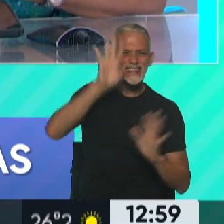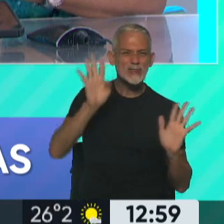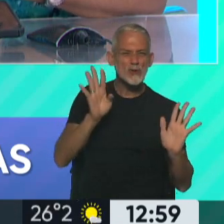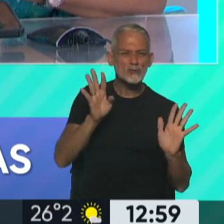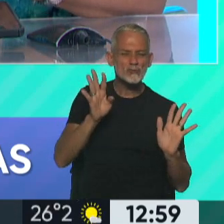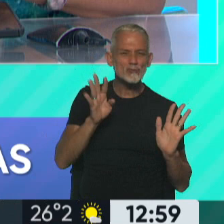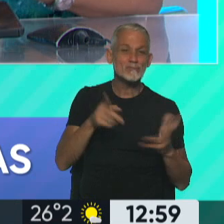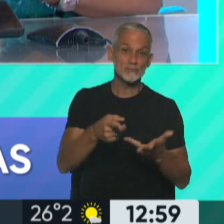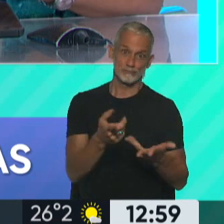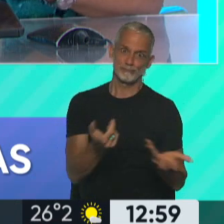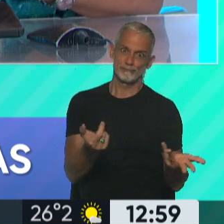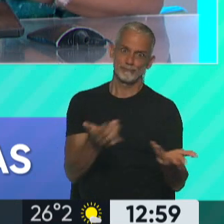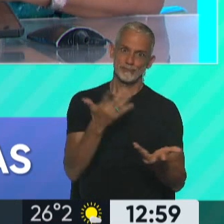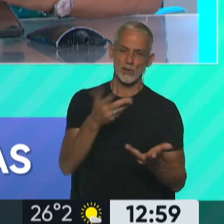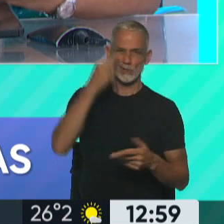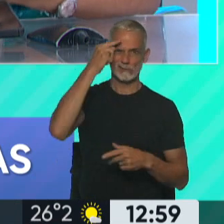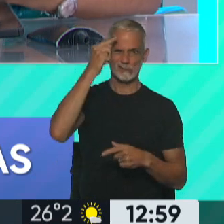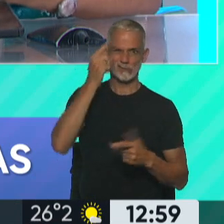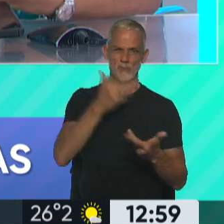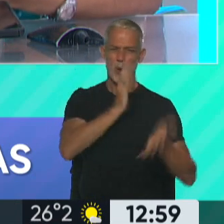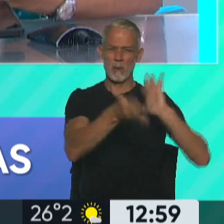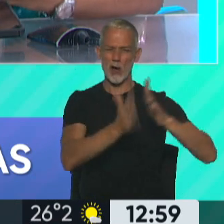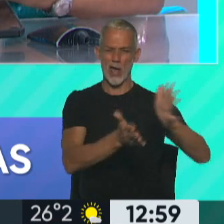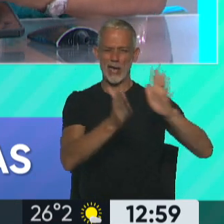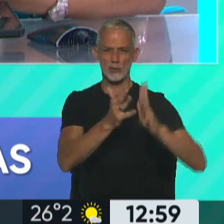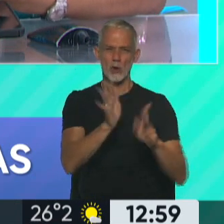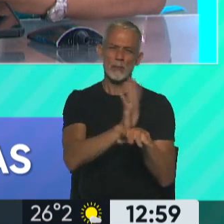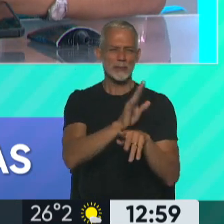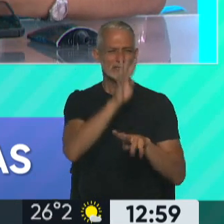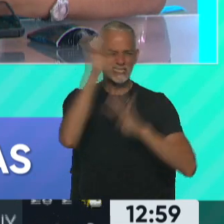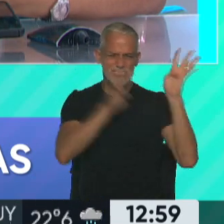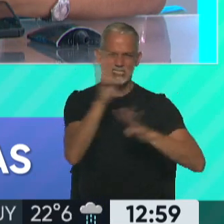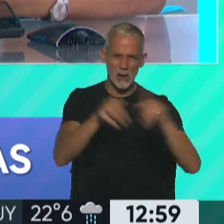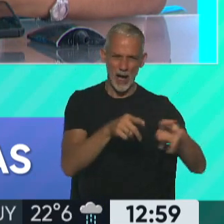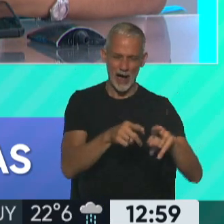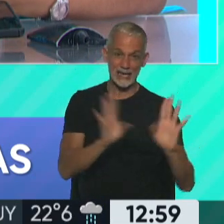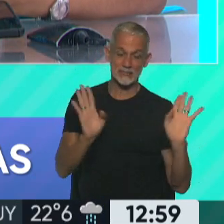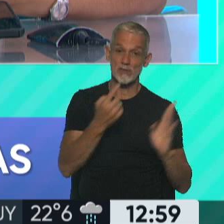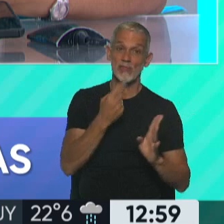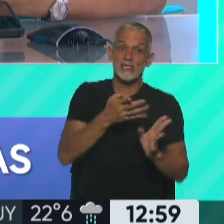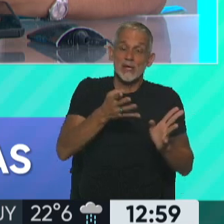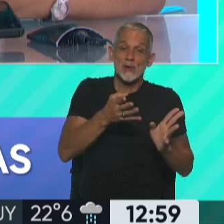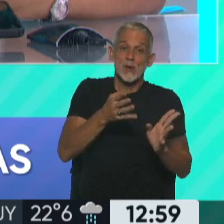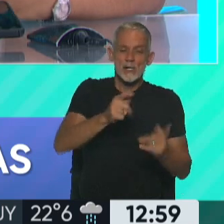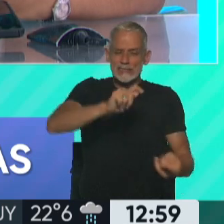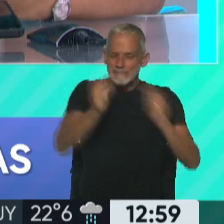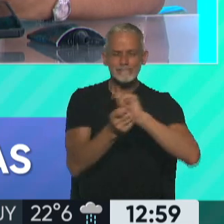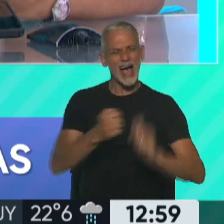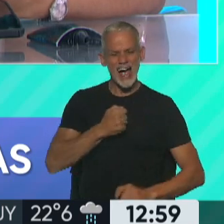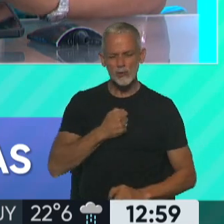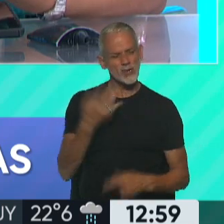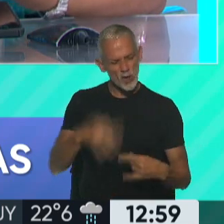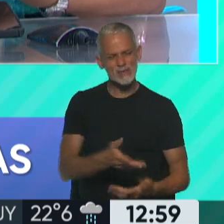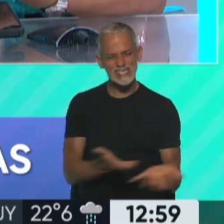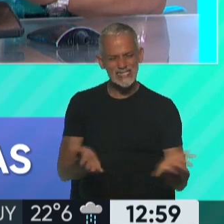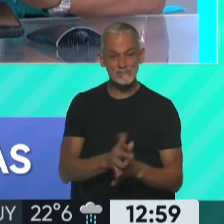que se Había los consideraba belicosidad. violentos, Claro. salvajes, ¿no? También decía promover su conversión al catolicismo, o sea que